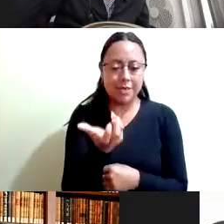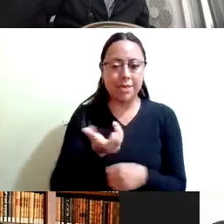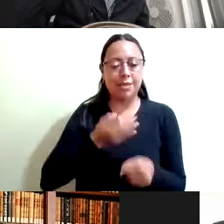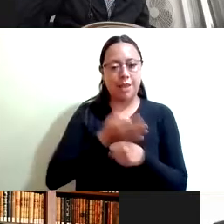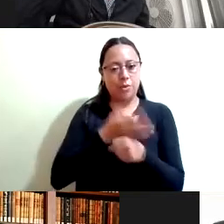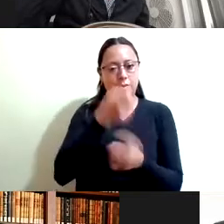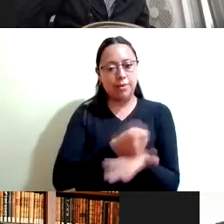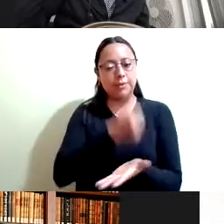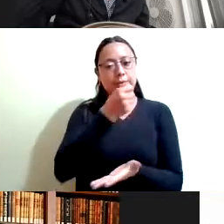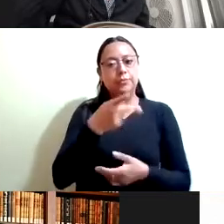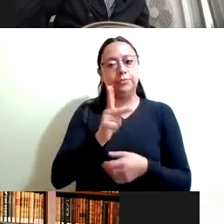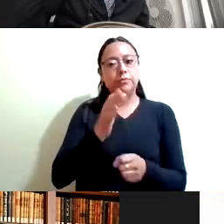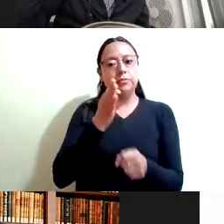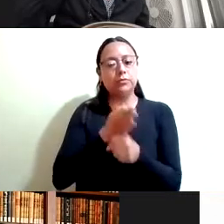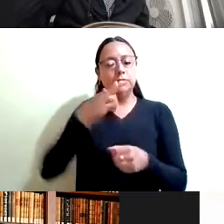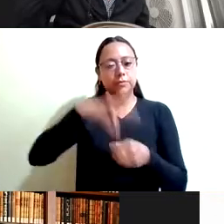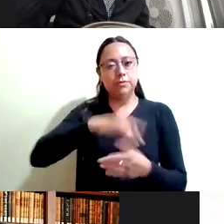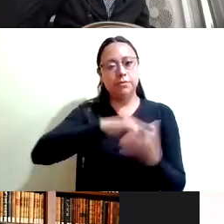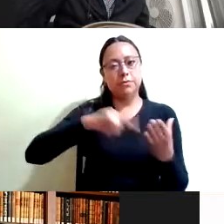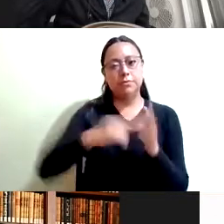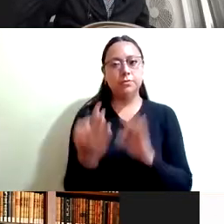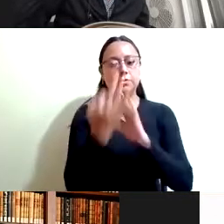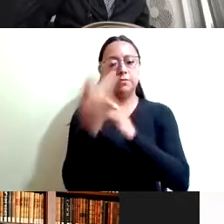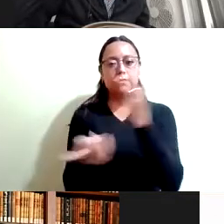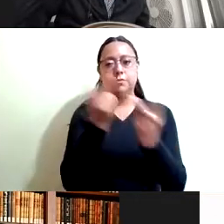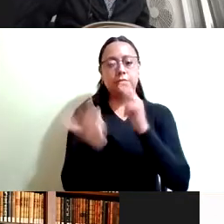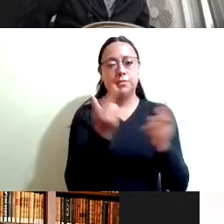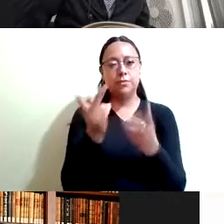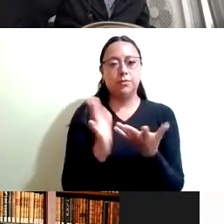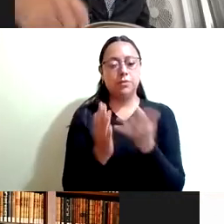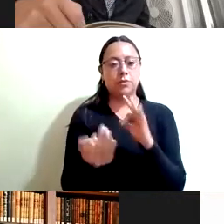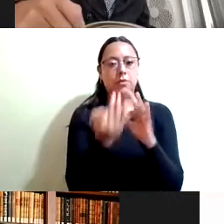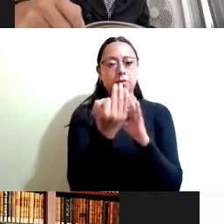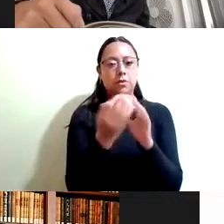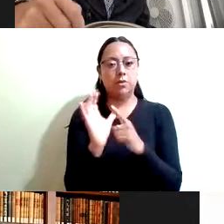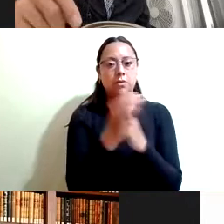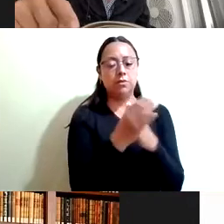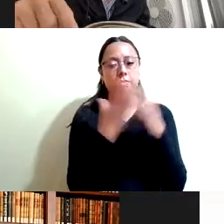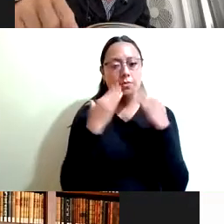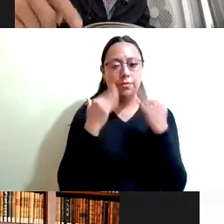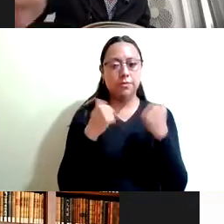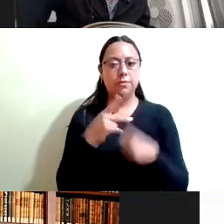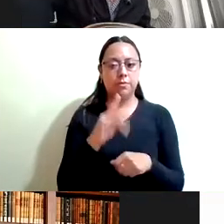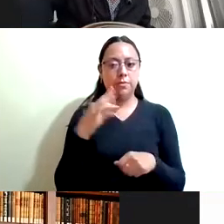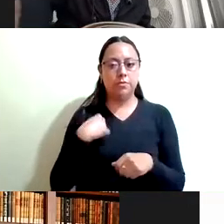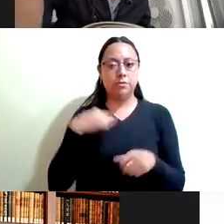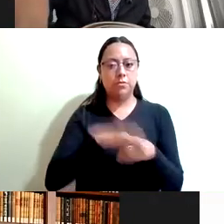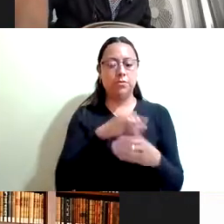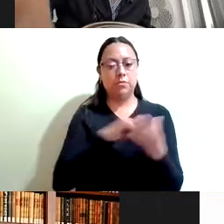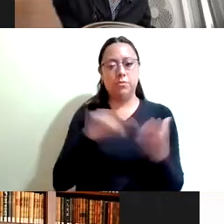estamos votando comparecencias de comisiones inexistentes, pero de todos modos votaré a favor.